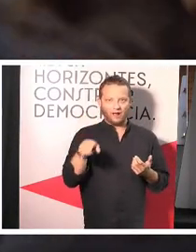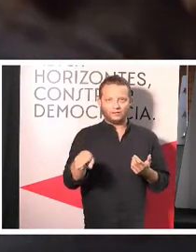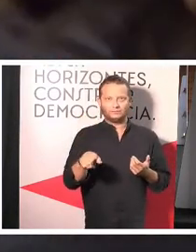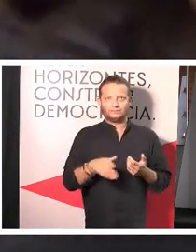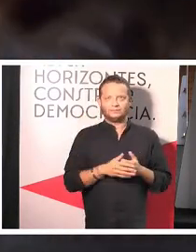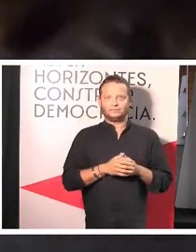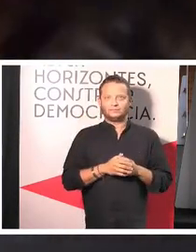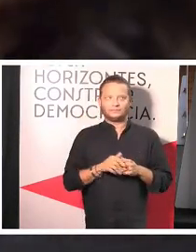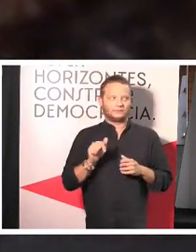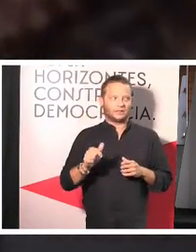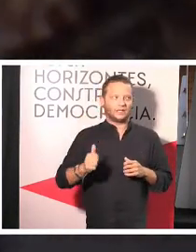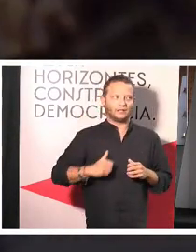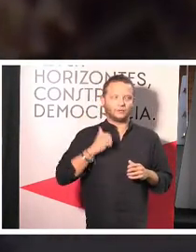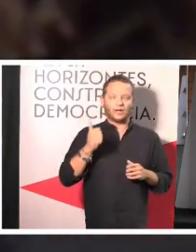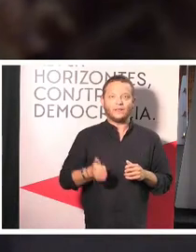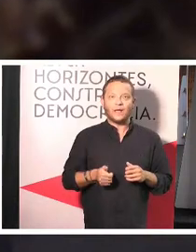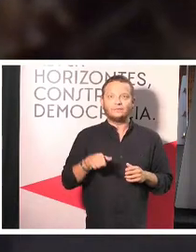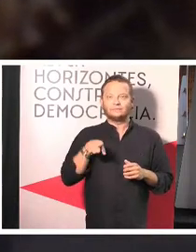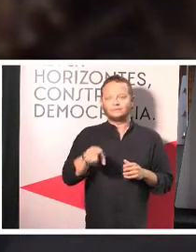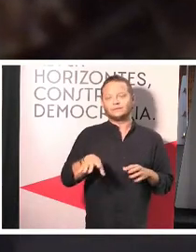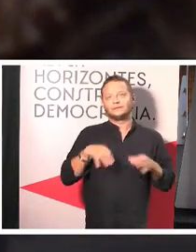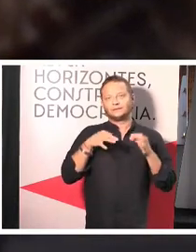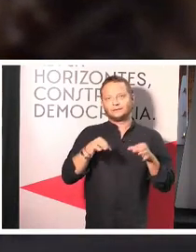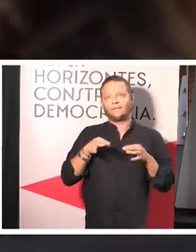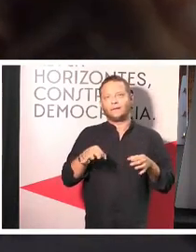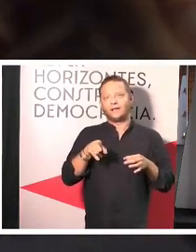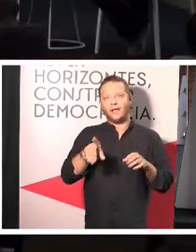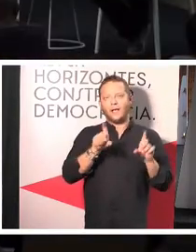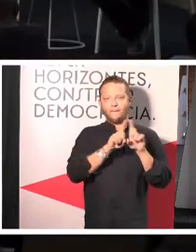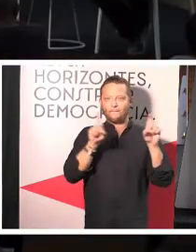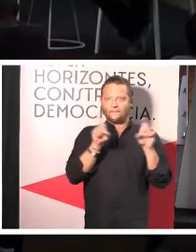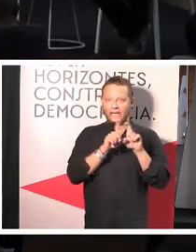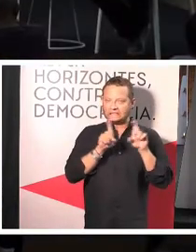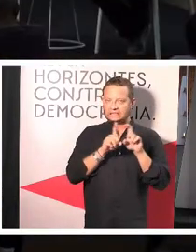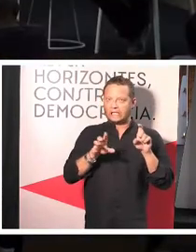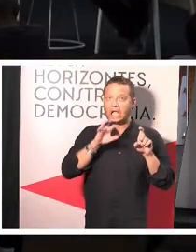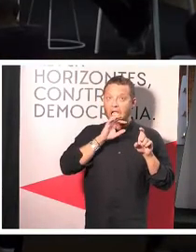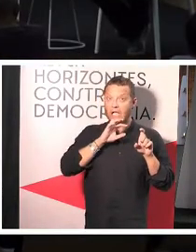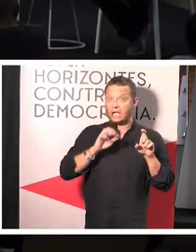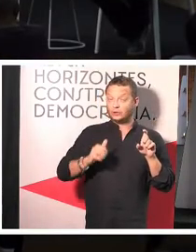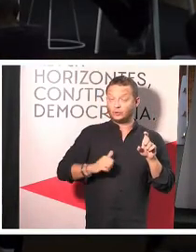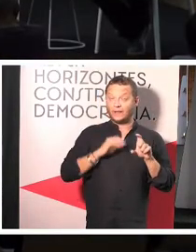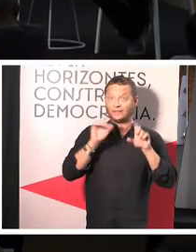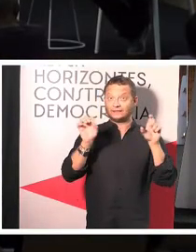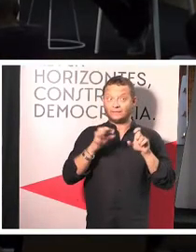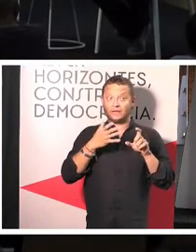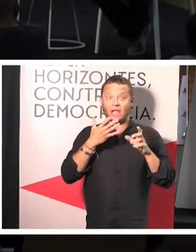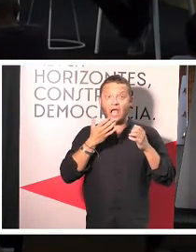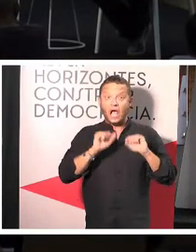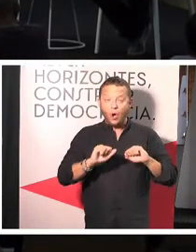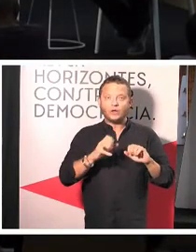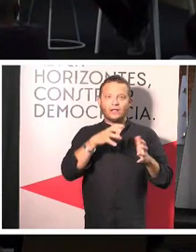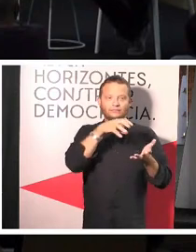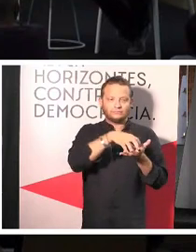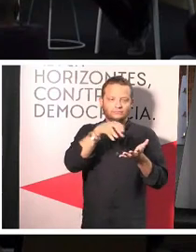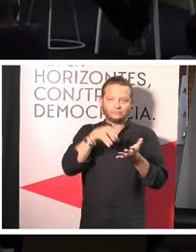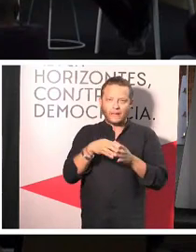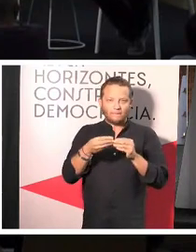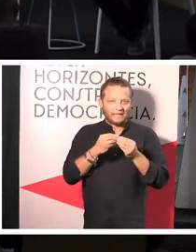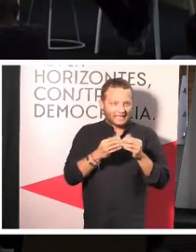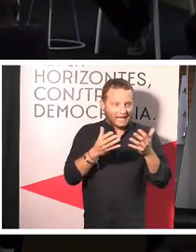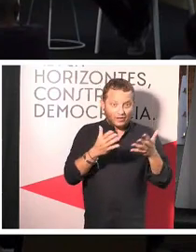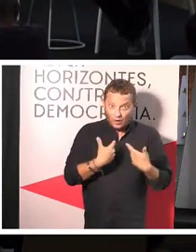efectivamente, casualidad de las casualidades, suele ocurrir que estas empresas, pues, aunque no tienen corporidad y no tienen una